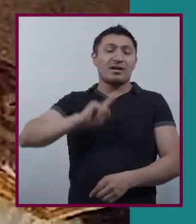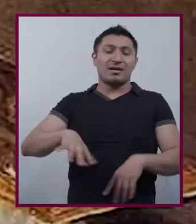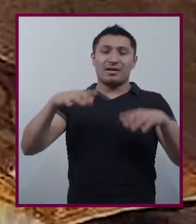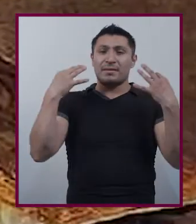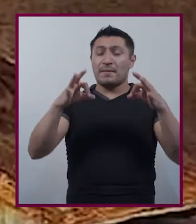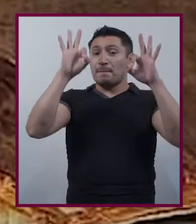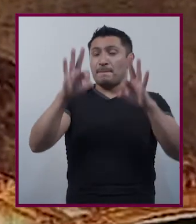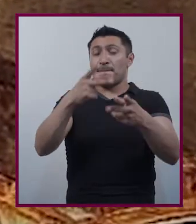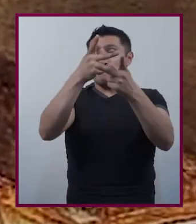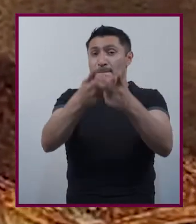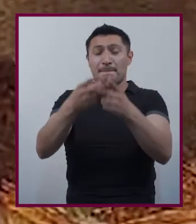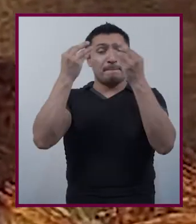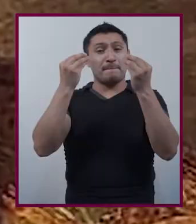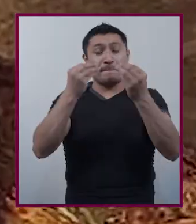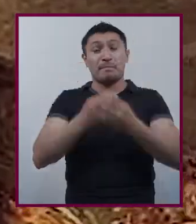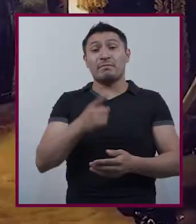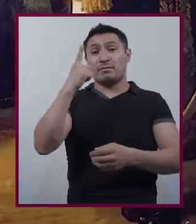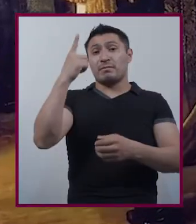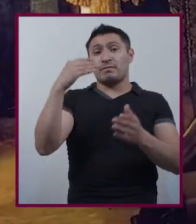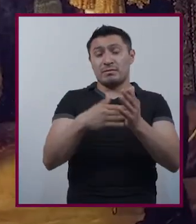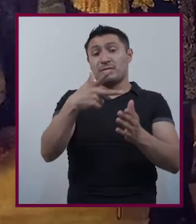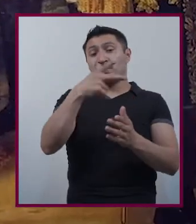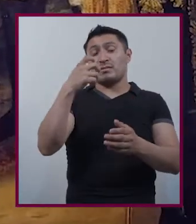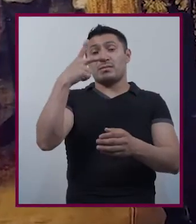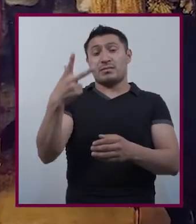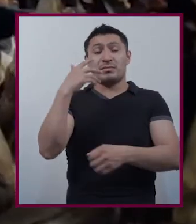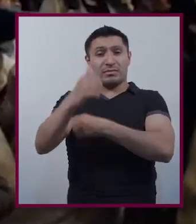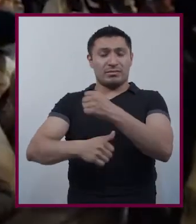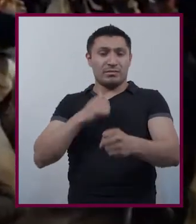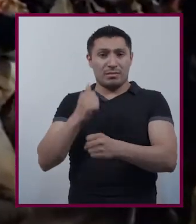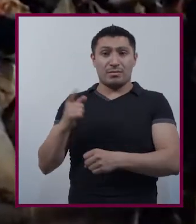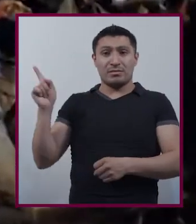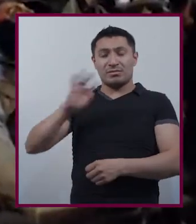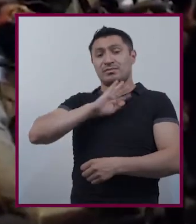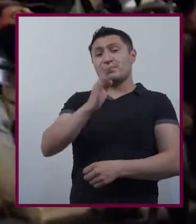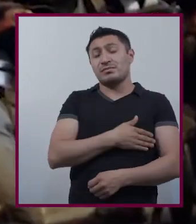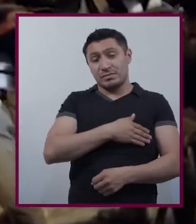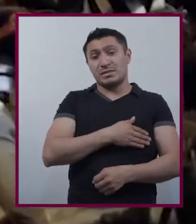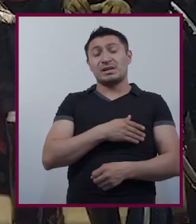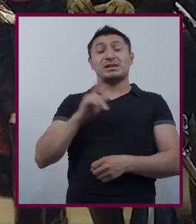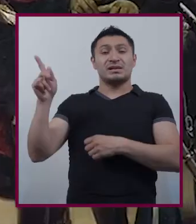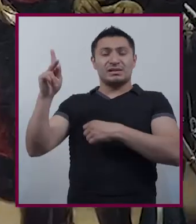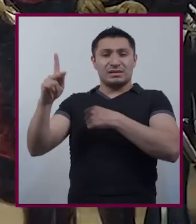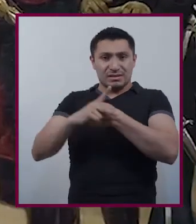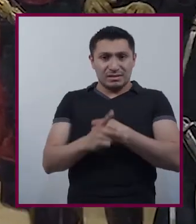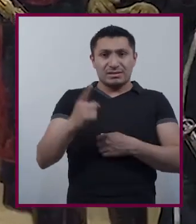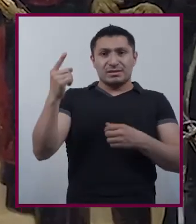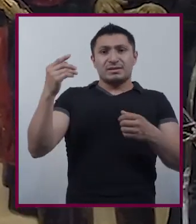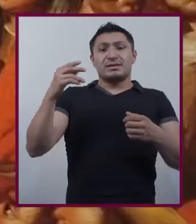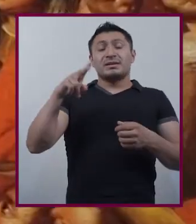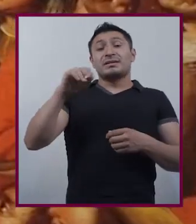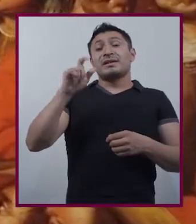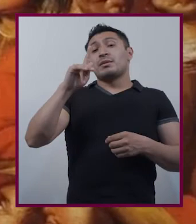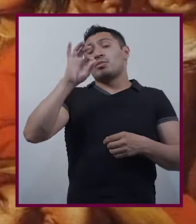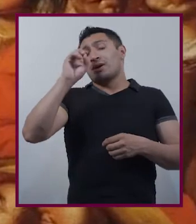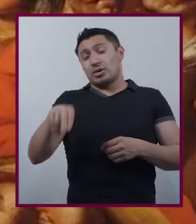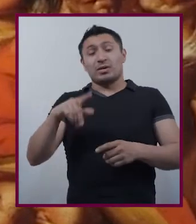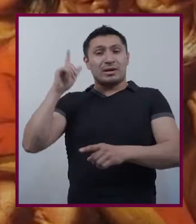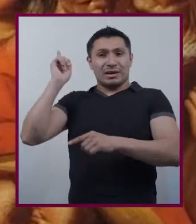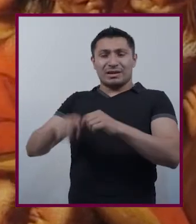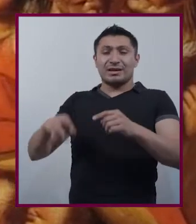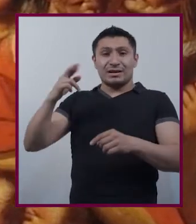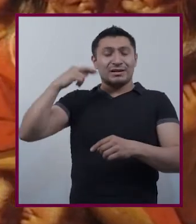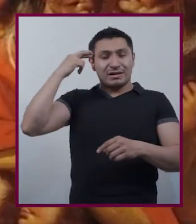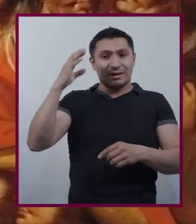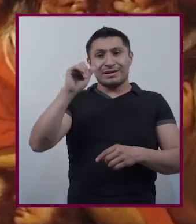paciente. Llegó el año de 1808. En España, Napoleón Bonaparte derrotó al rey Carlos IV, y entre